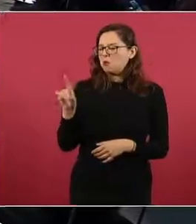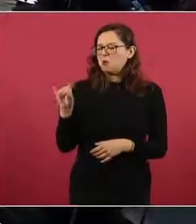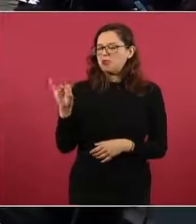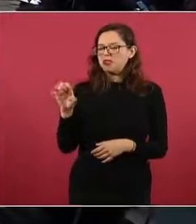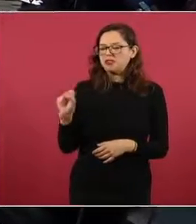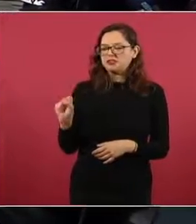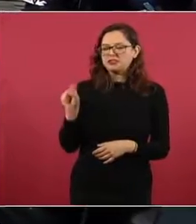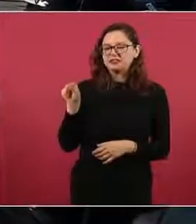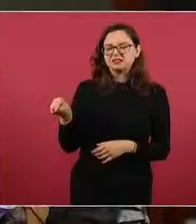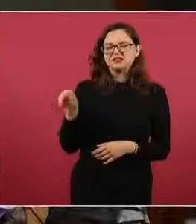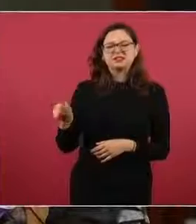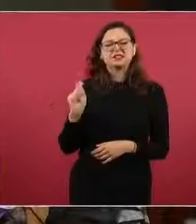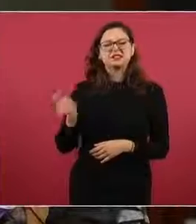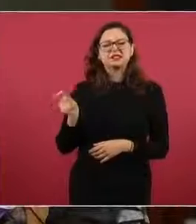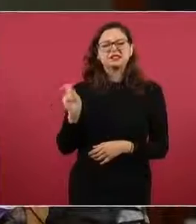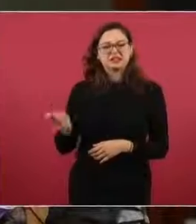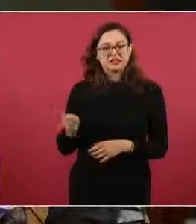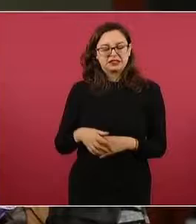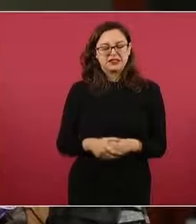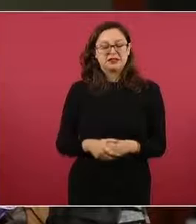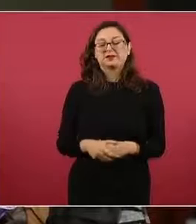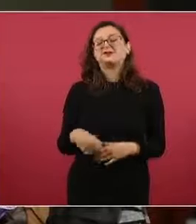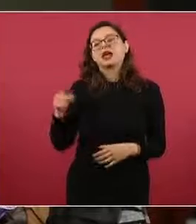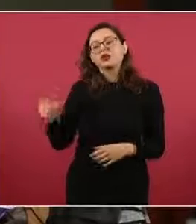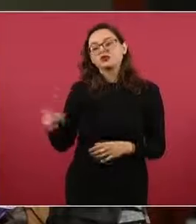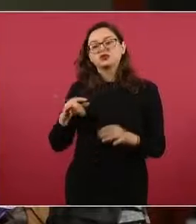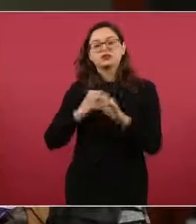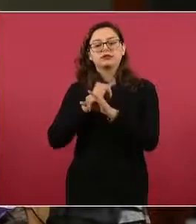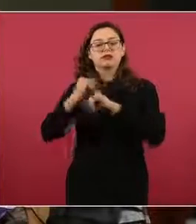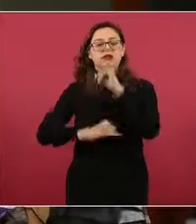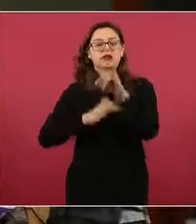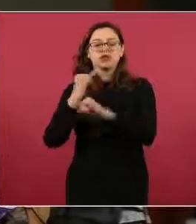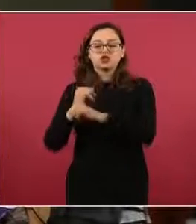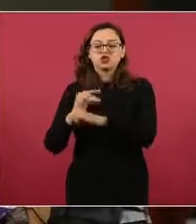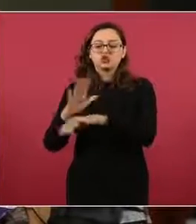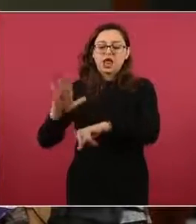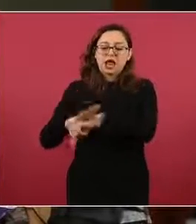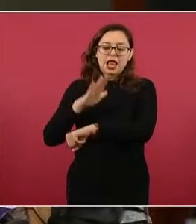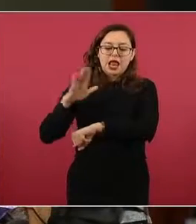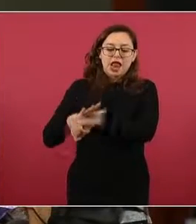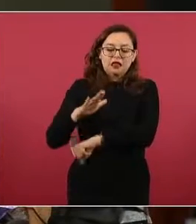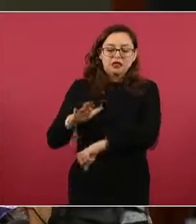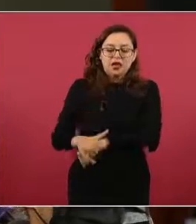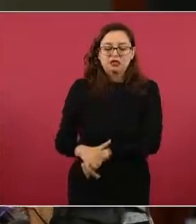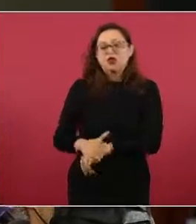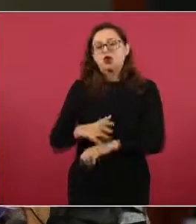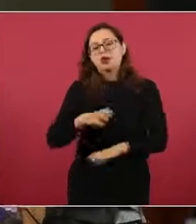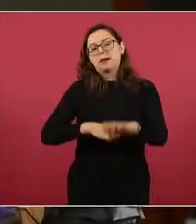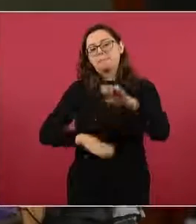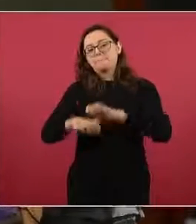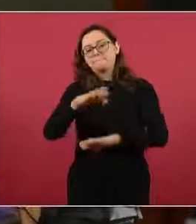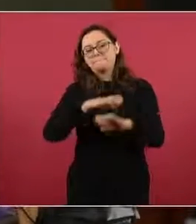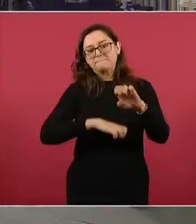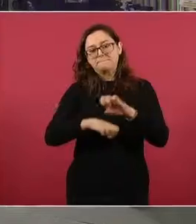en el año 2000 calificaban a la empresa Enron